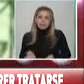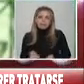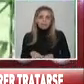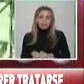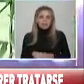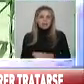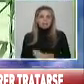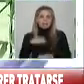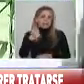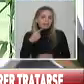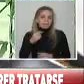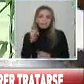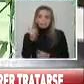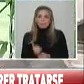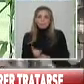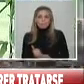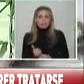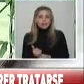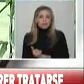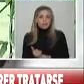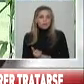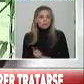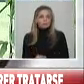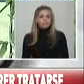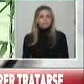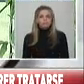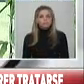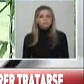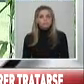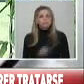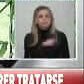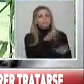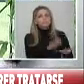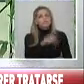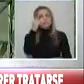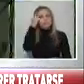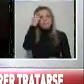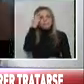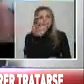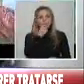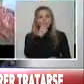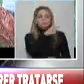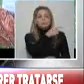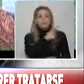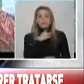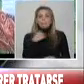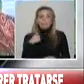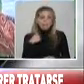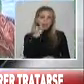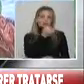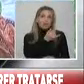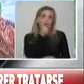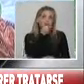¿no? 12 y poco peso. Pensaba, ¿sabes qué, Dari y Mauro? Así como, digamos, la madre de esta chica manifestaba